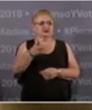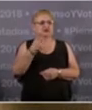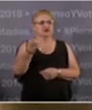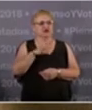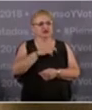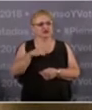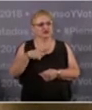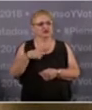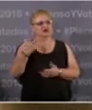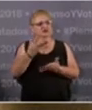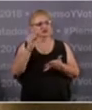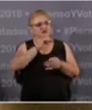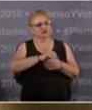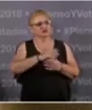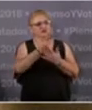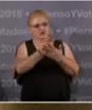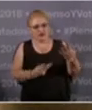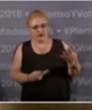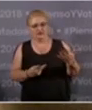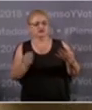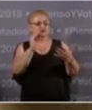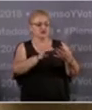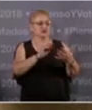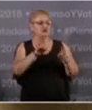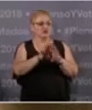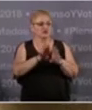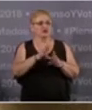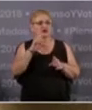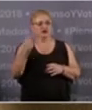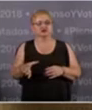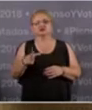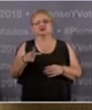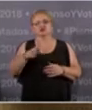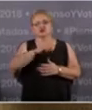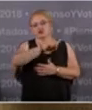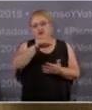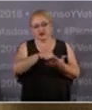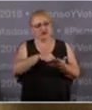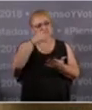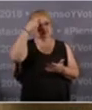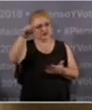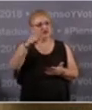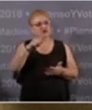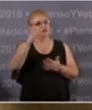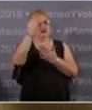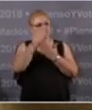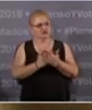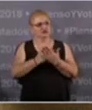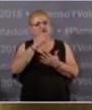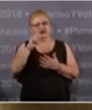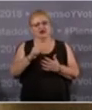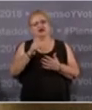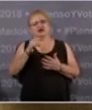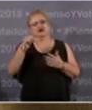nacional programas adaptados a las necesidades específicas de las localidades para prevenir y reducir la violencia en todas sus